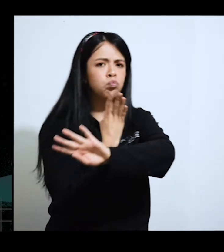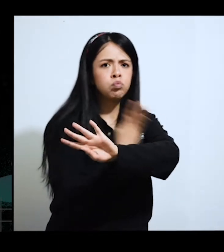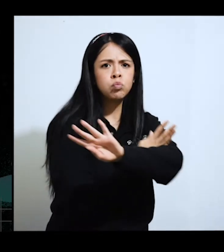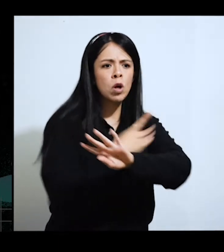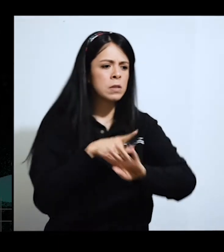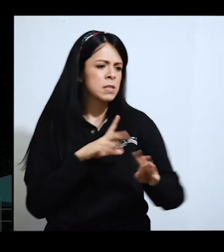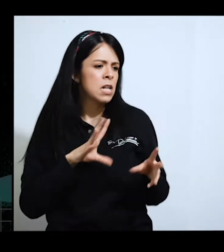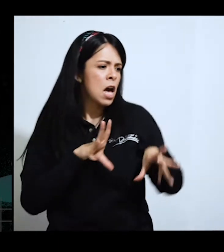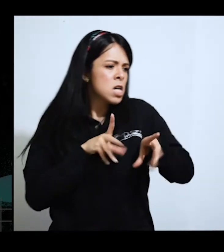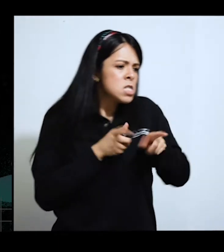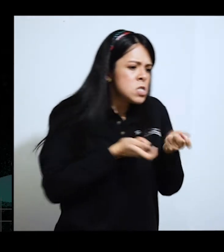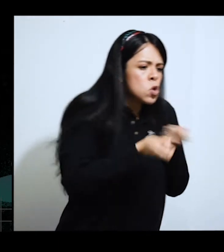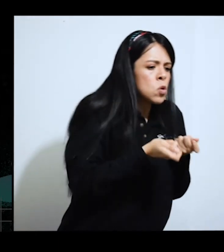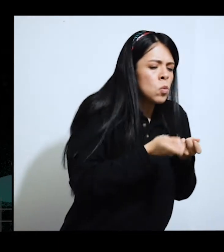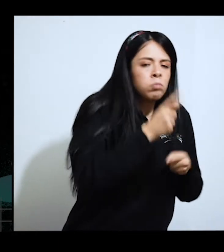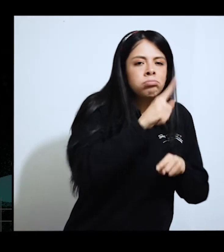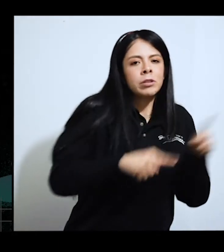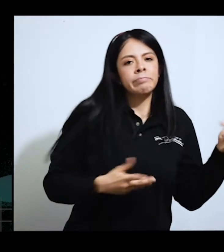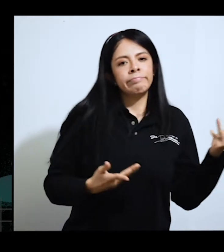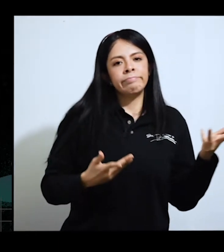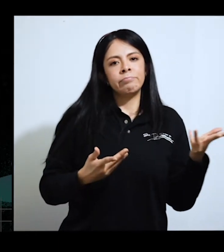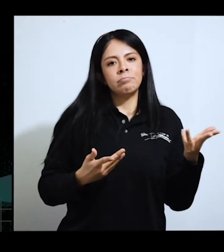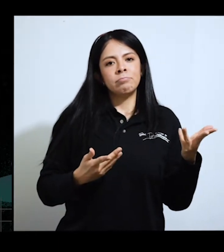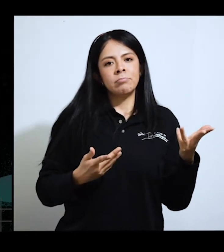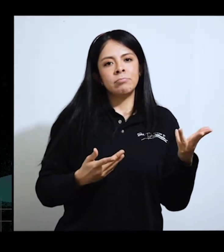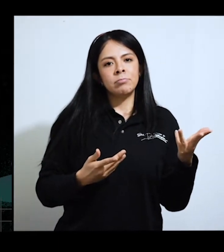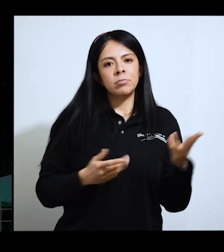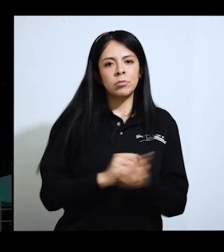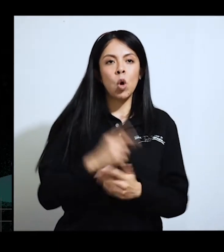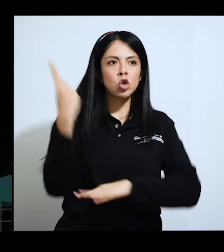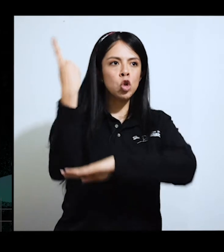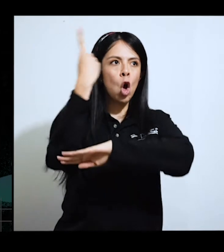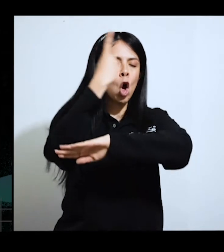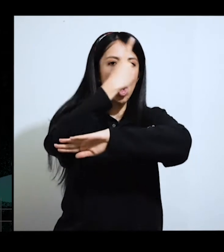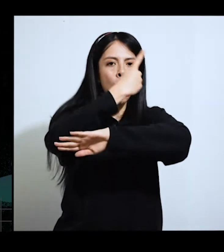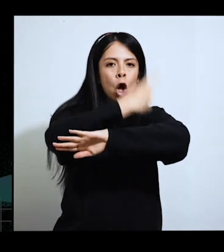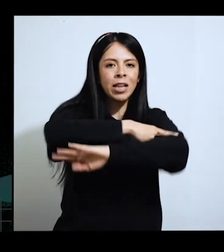nadie tenía fuerza para dominarlo.